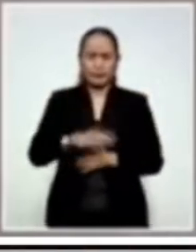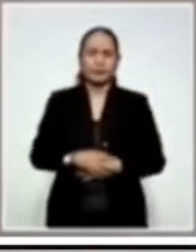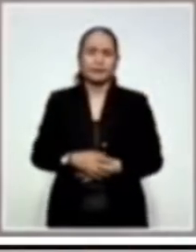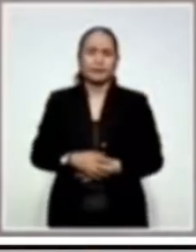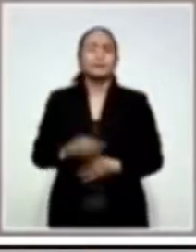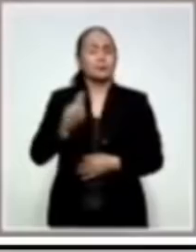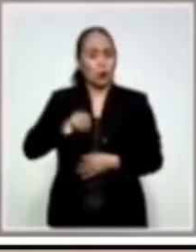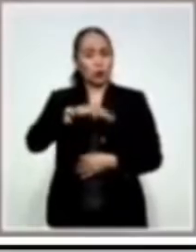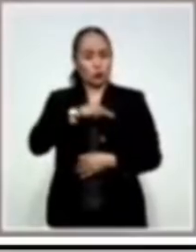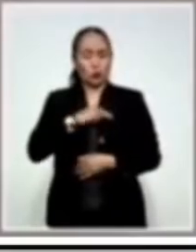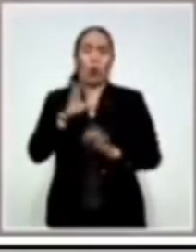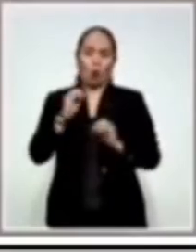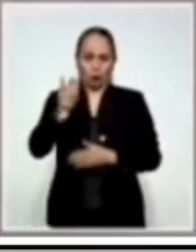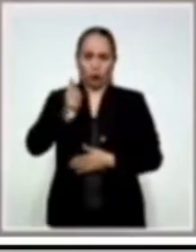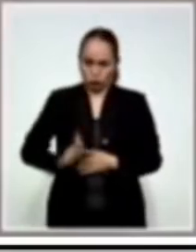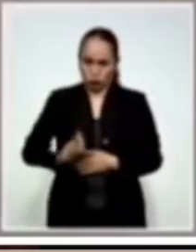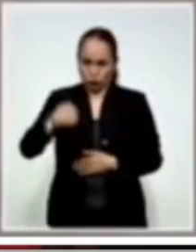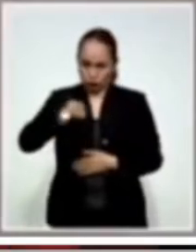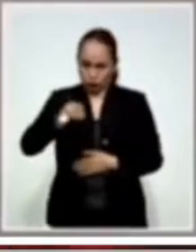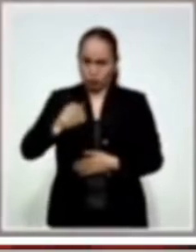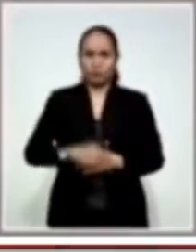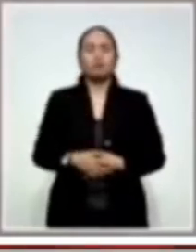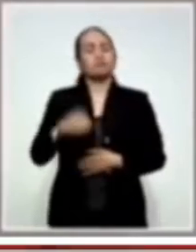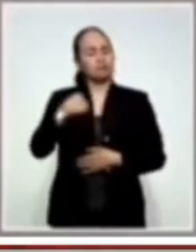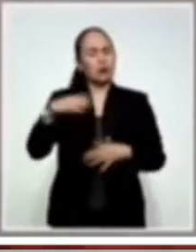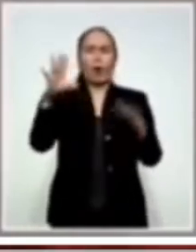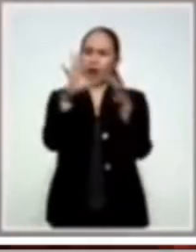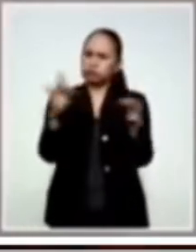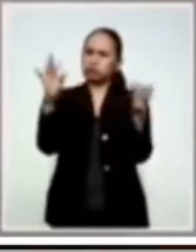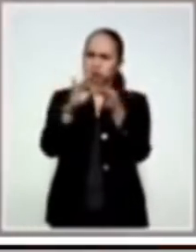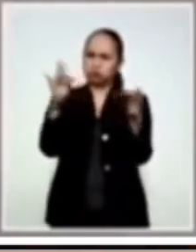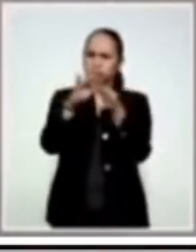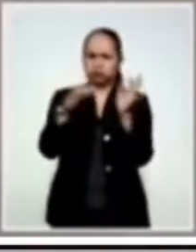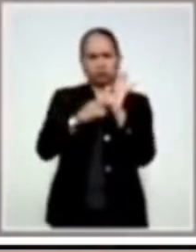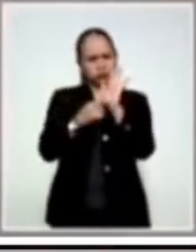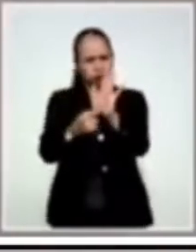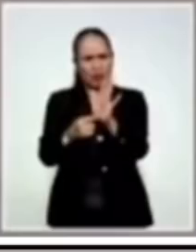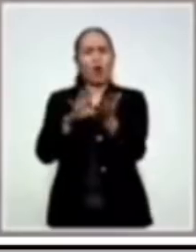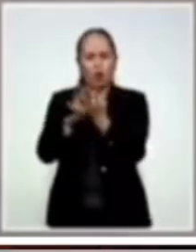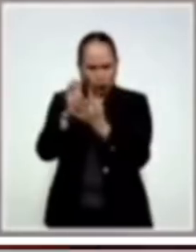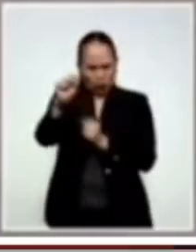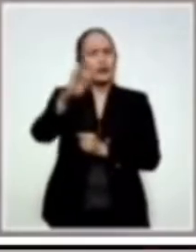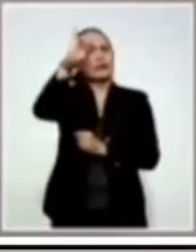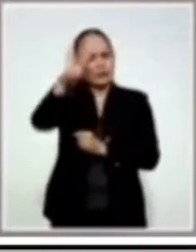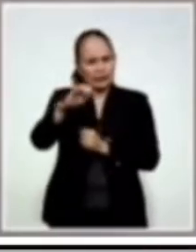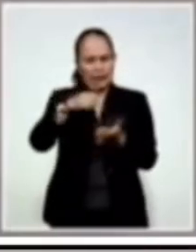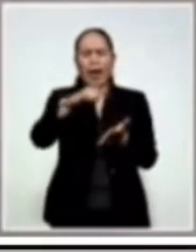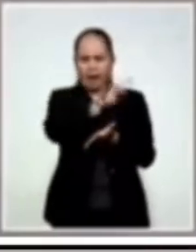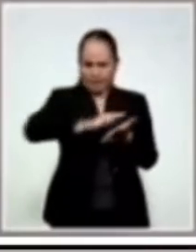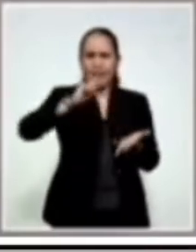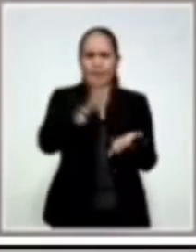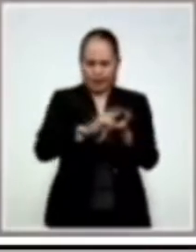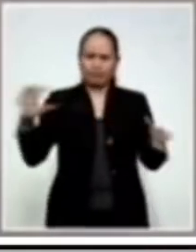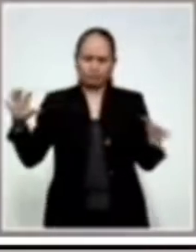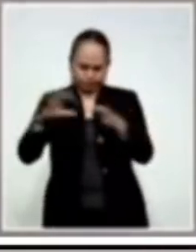Nosotros, mi caso concreto, di argumentos para sostener la constitucionalidad de esa ley y